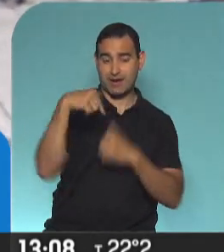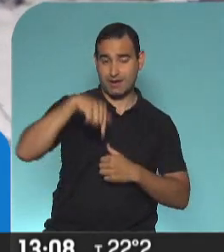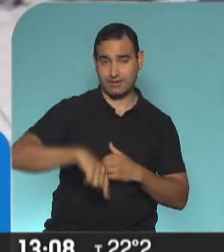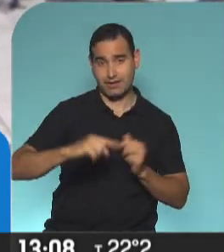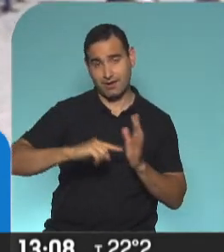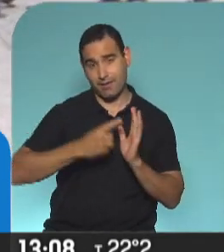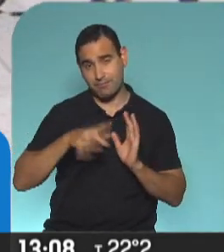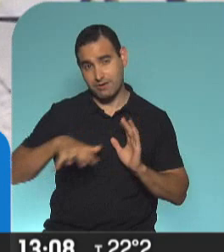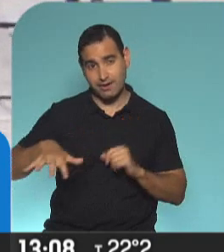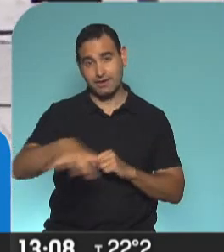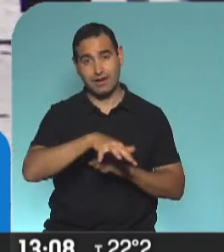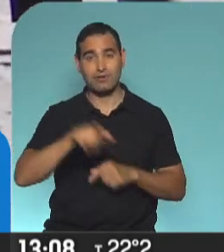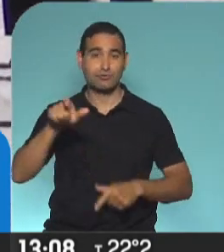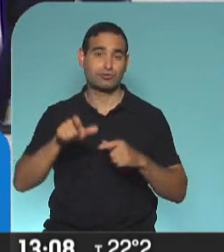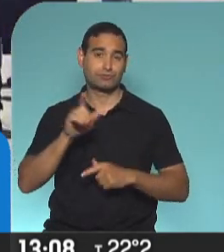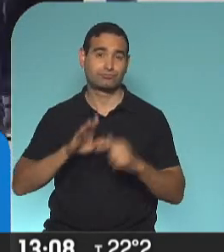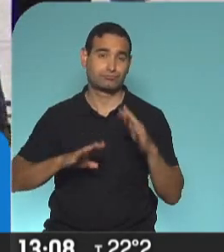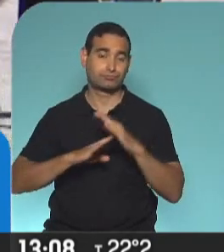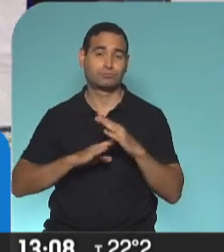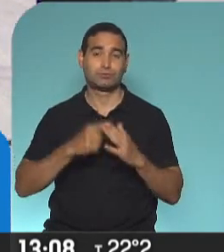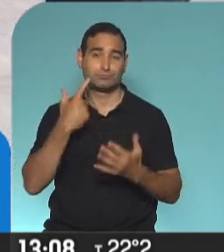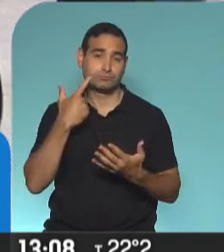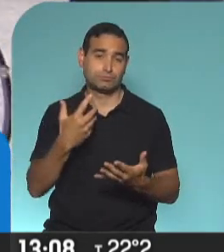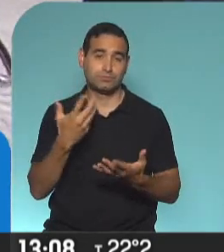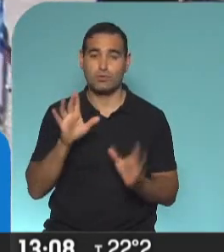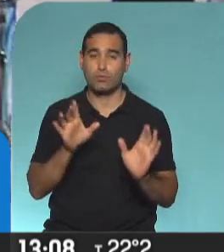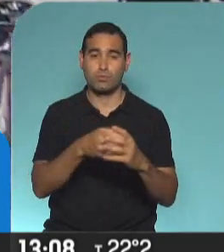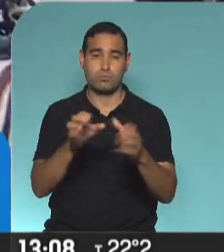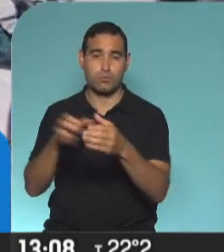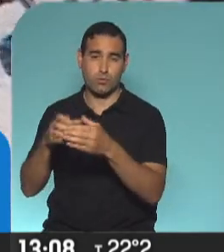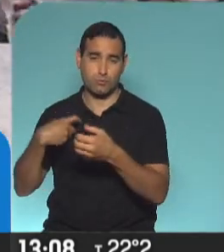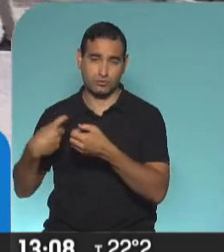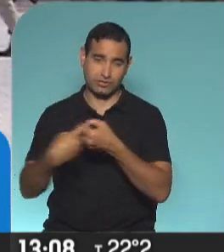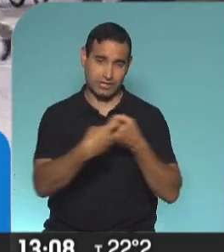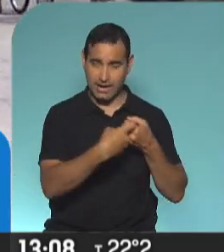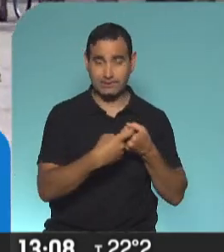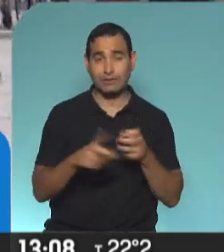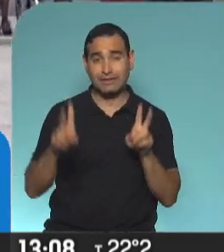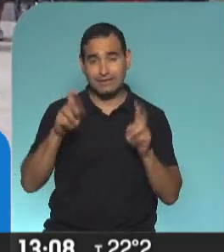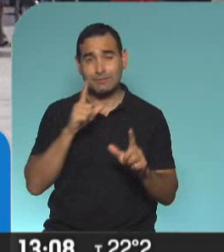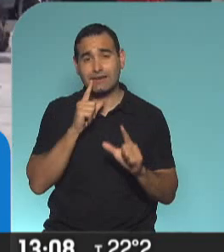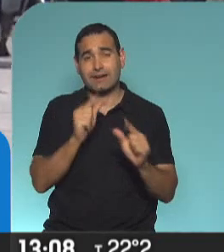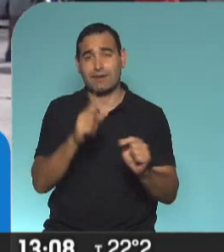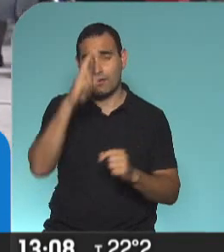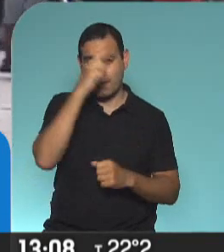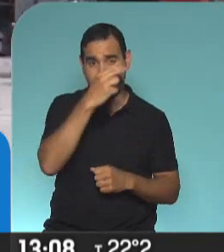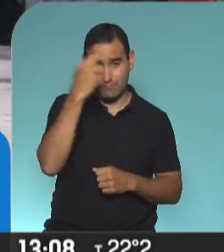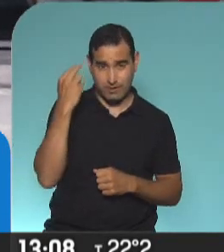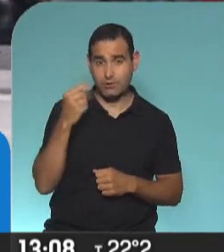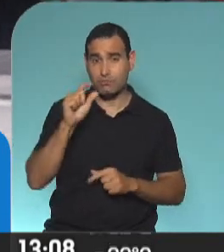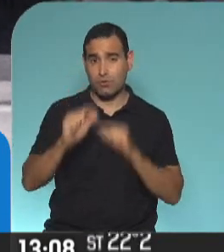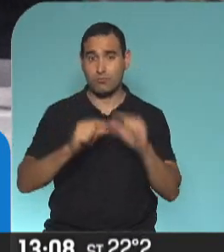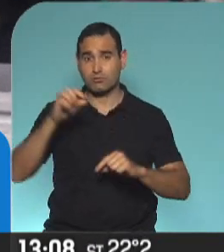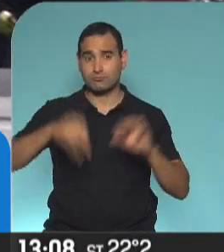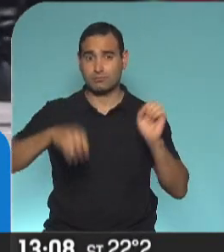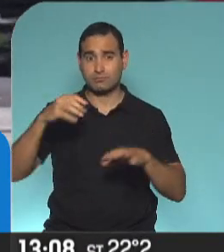Capital Federal los referentes de distintas agrupaciones sindicales, pero todos tienen que ver con este reclamo de los enfermeros, que ya están llegando aquí